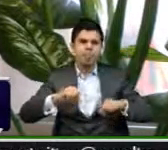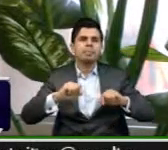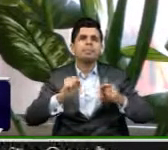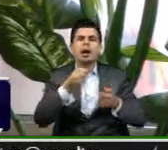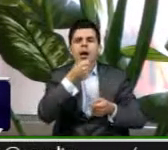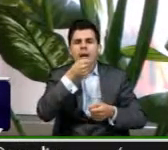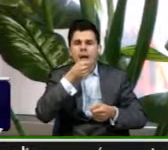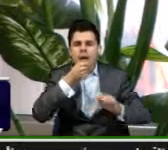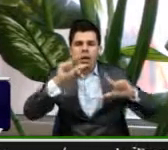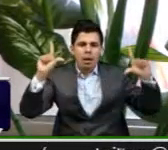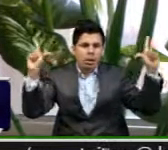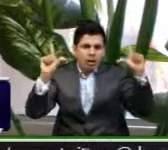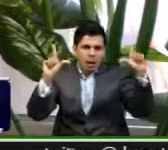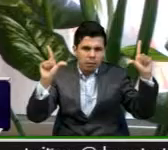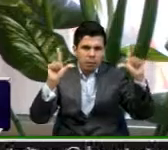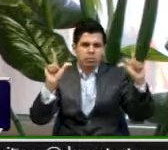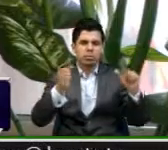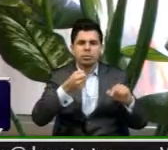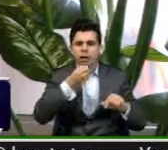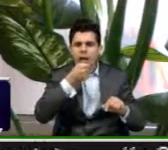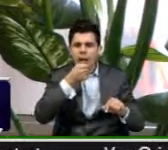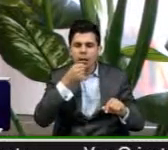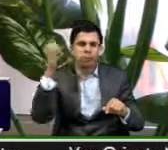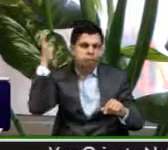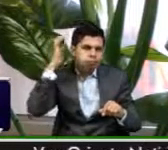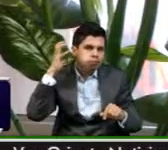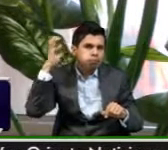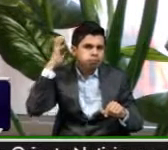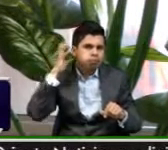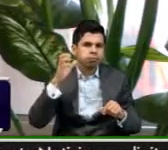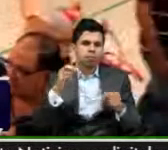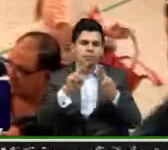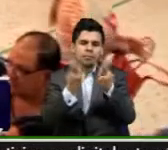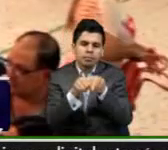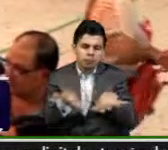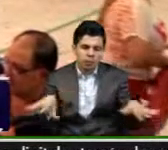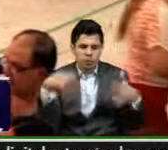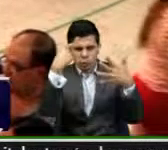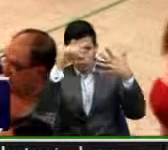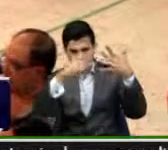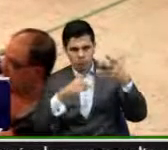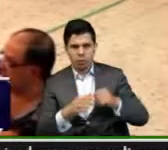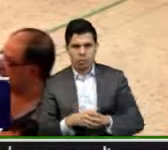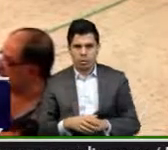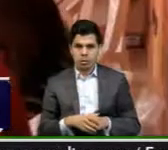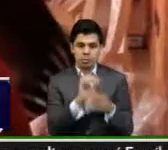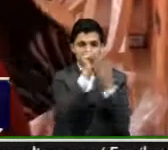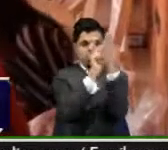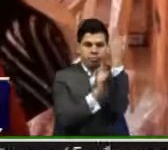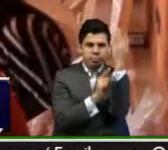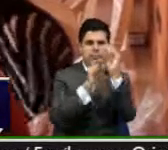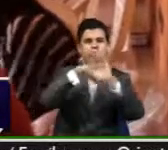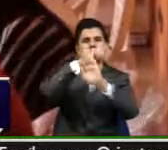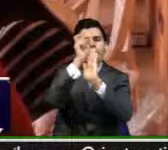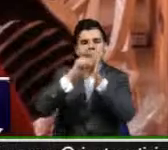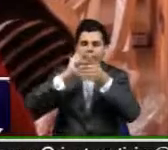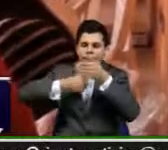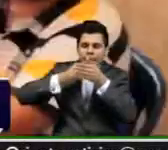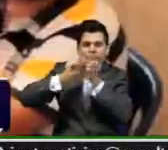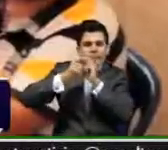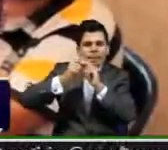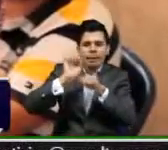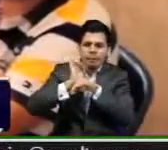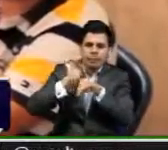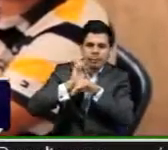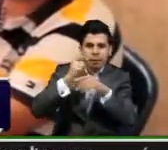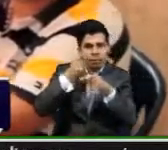en medios de comunicación, utilizando el espacio electromagnético. Los listados serán reportados con las modificaciones a los entes de